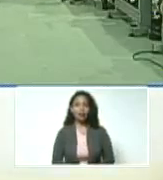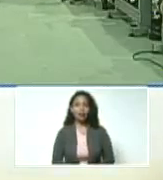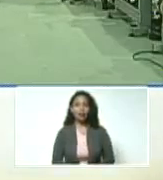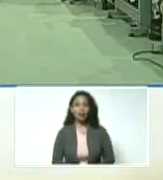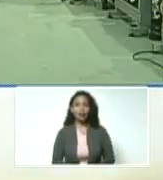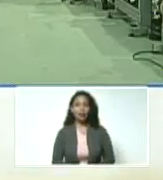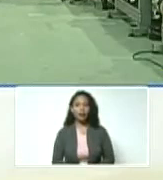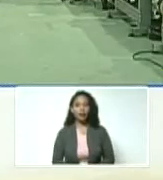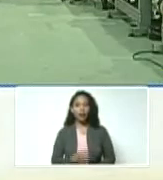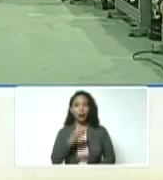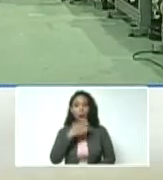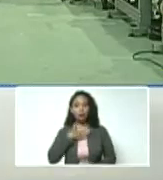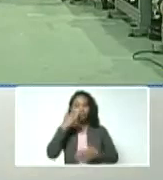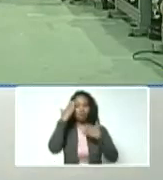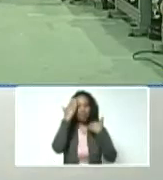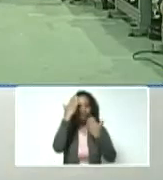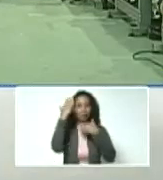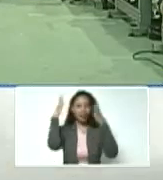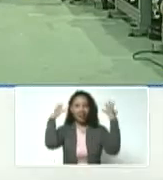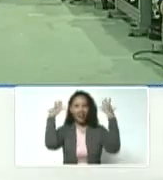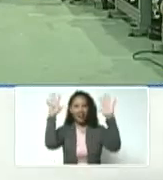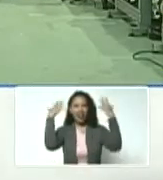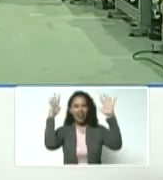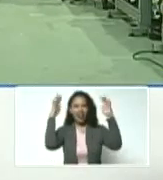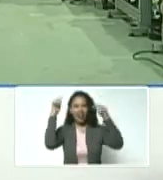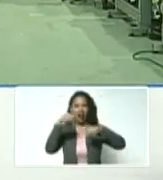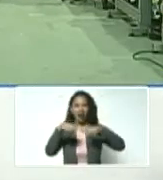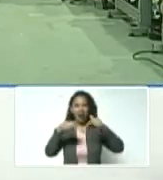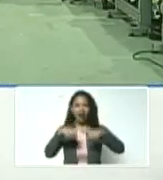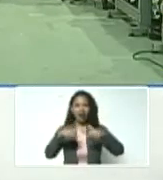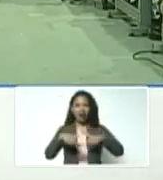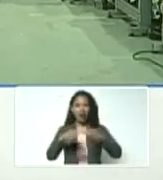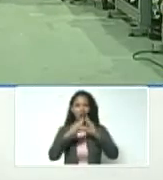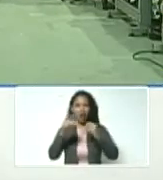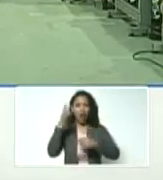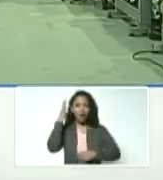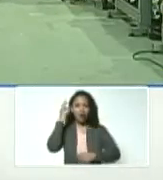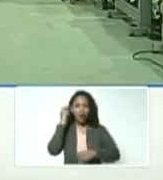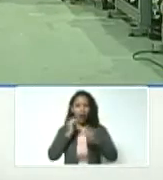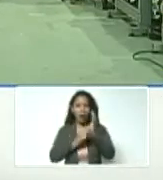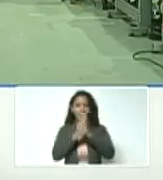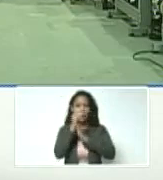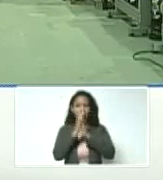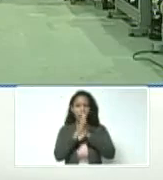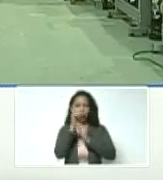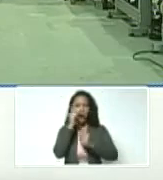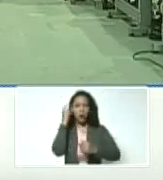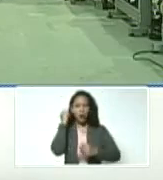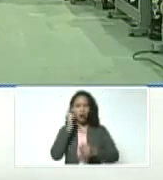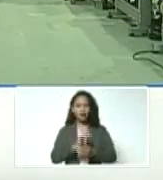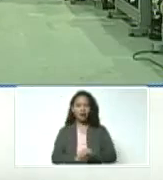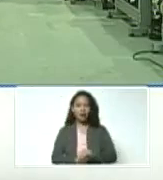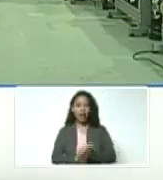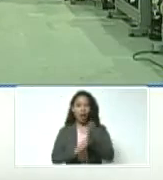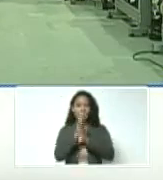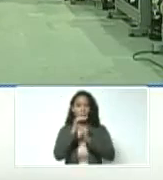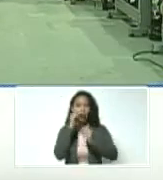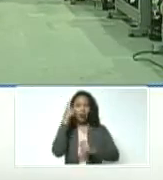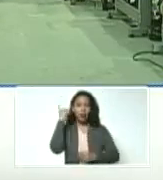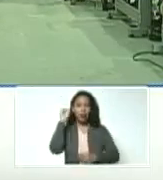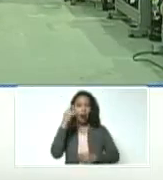Bueno, mi saludo y aplauso desde aquí a todas esas mujeres emprendedoras y a los emprendedores que haya también,